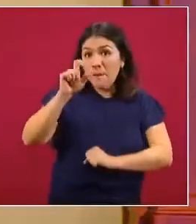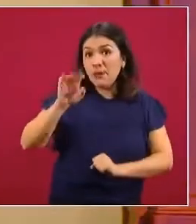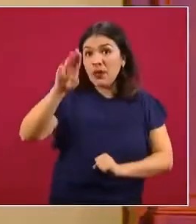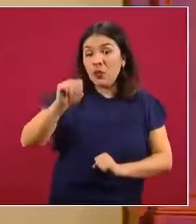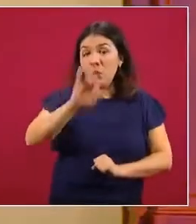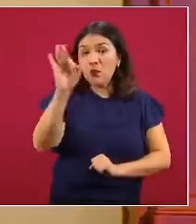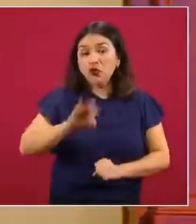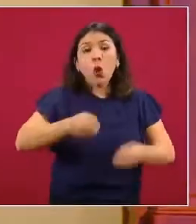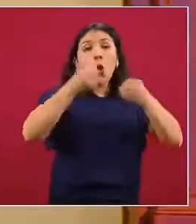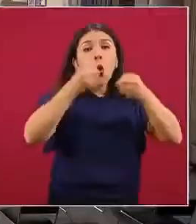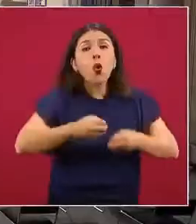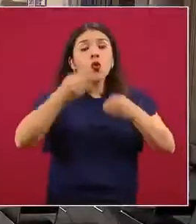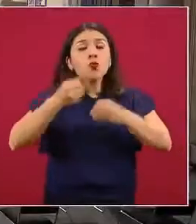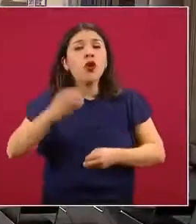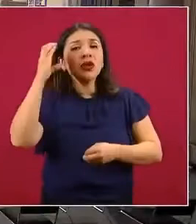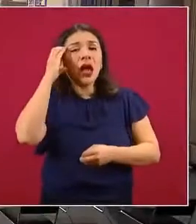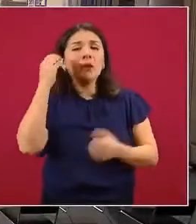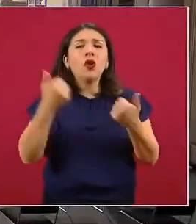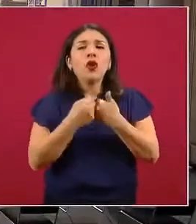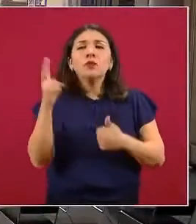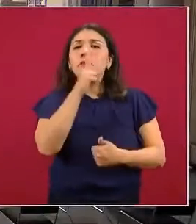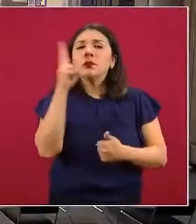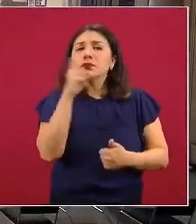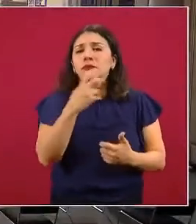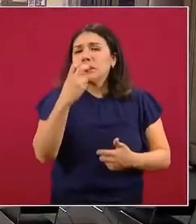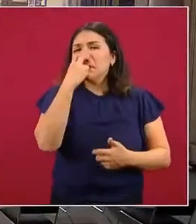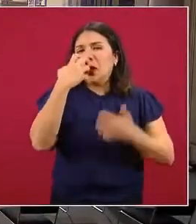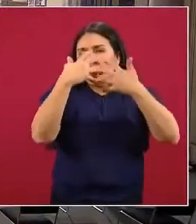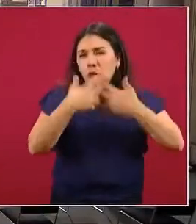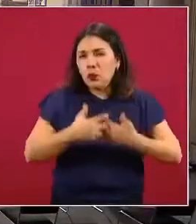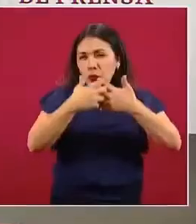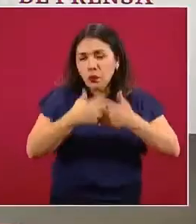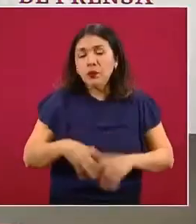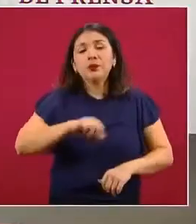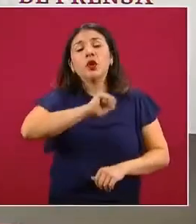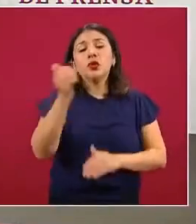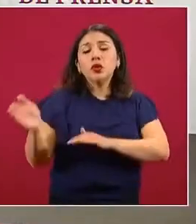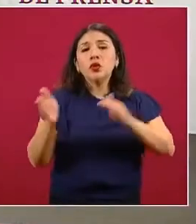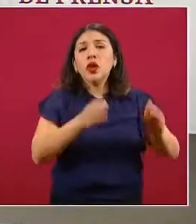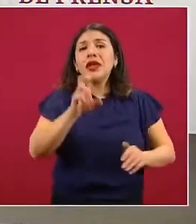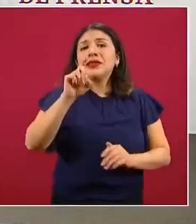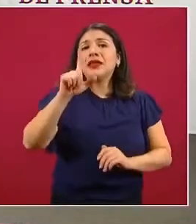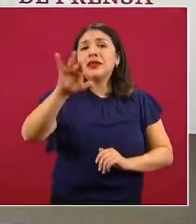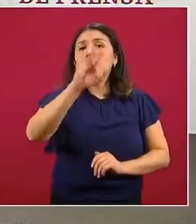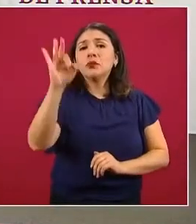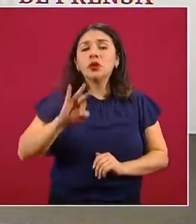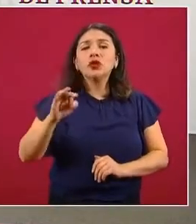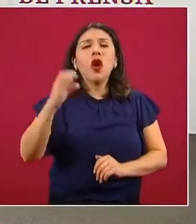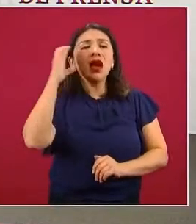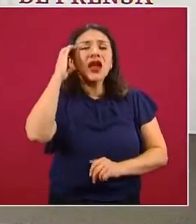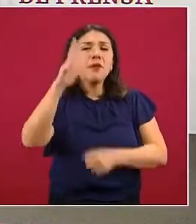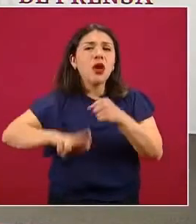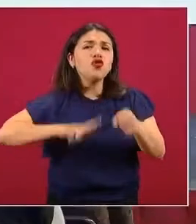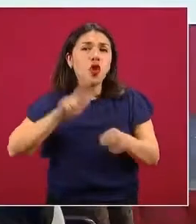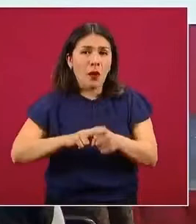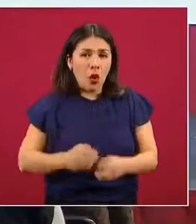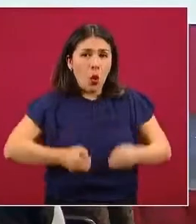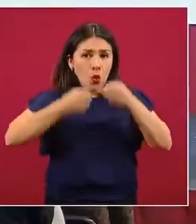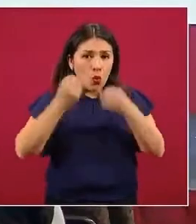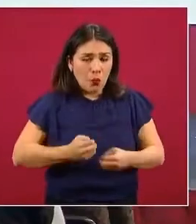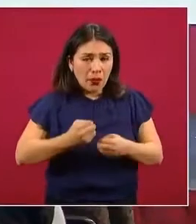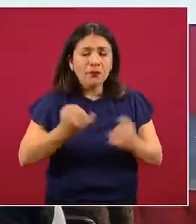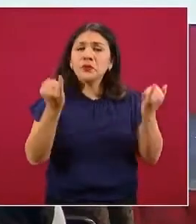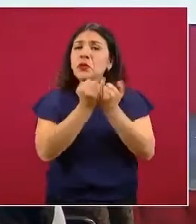la ocupación de camas con ventilador y 37% la ocupación de camas generales, y lógicamente también